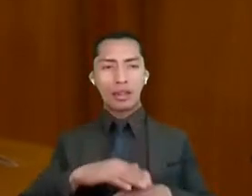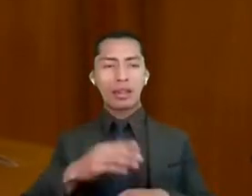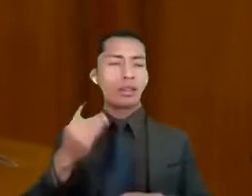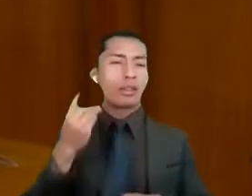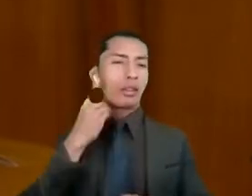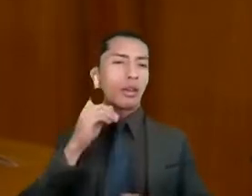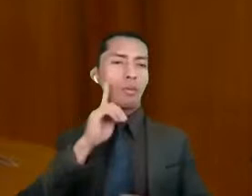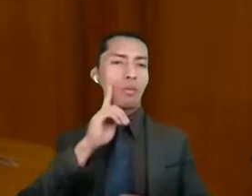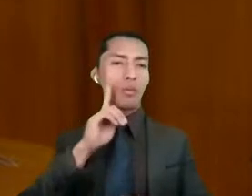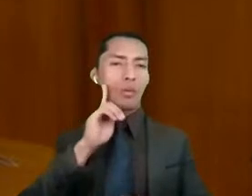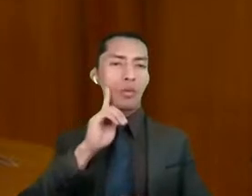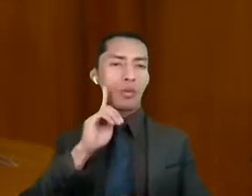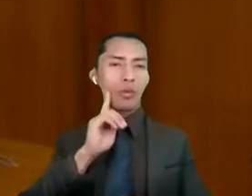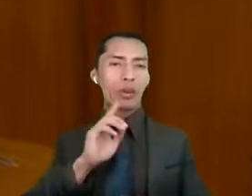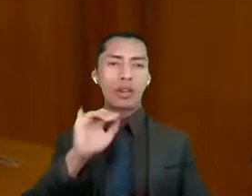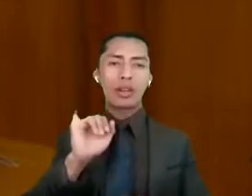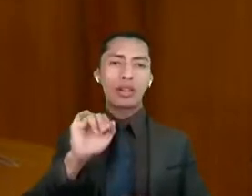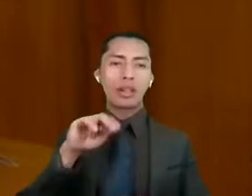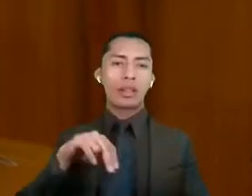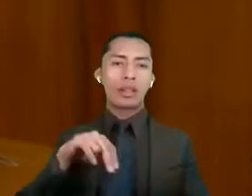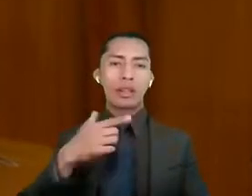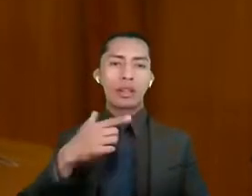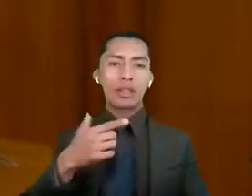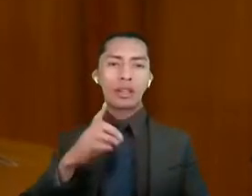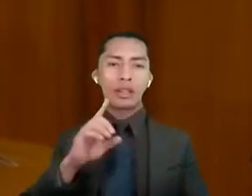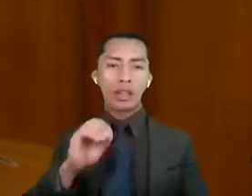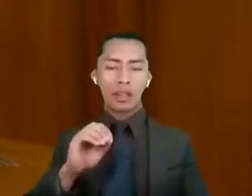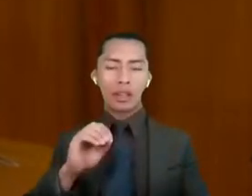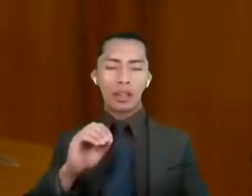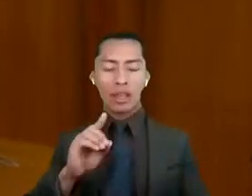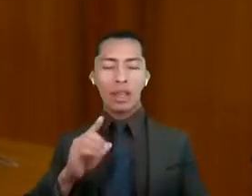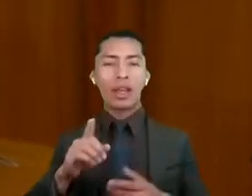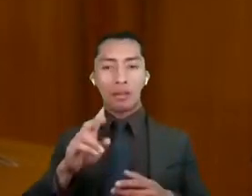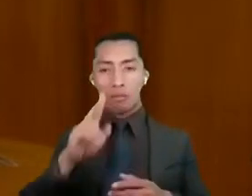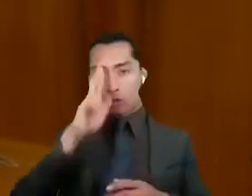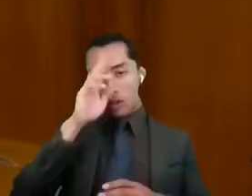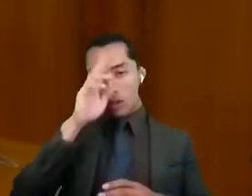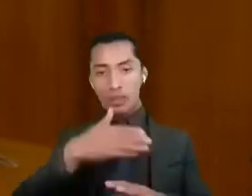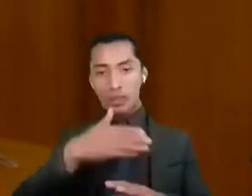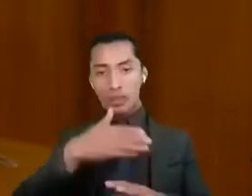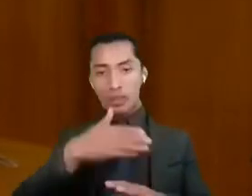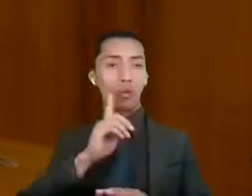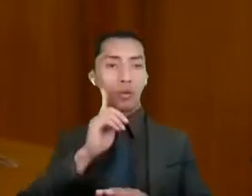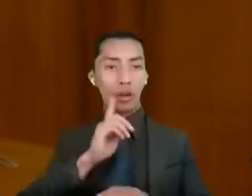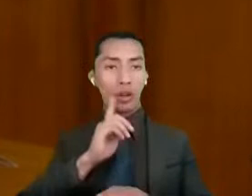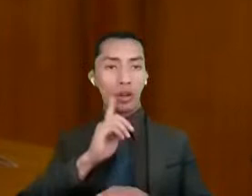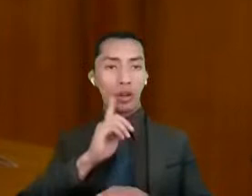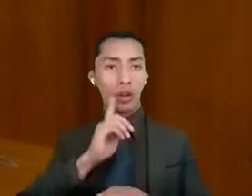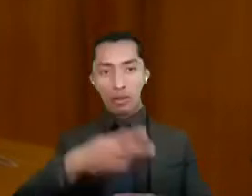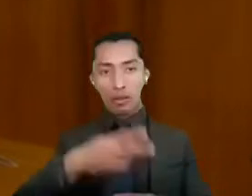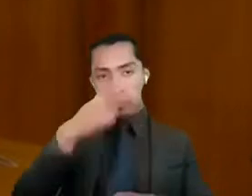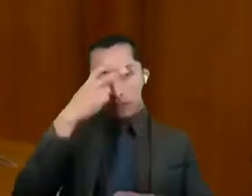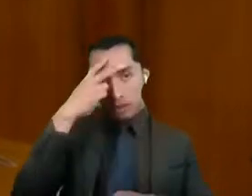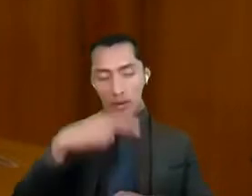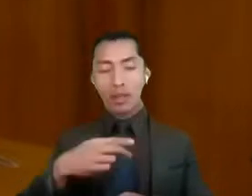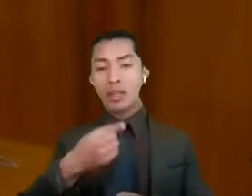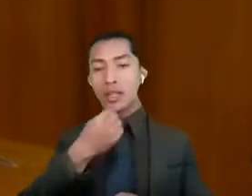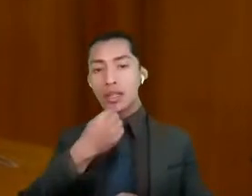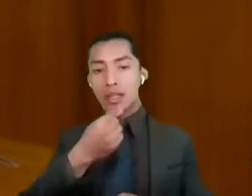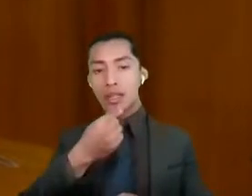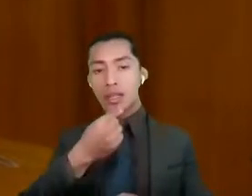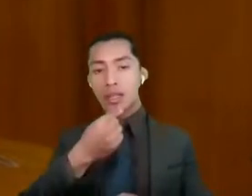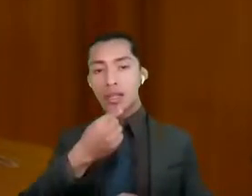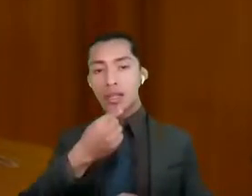Ingrid Crasopani, en la alerta de violencia de género contra las mujeres en la entidad por la desaparición de niñas,